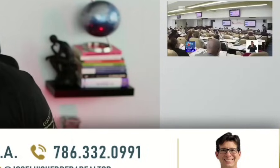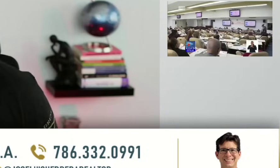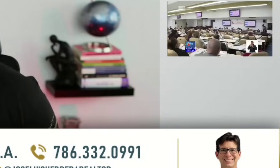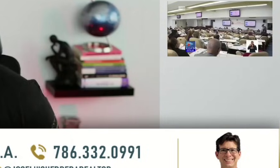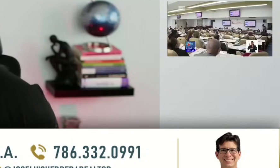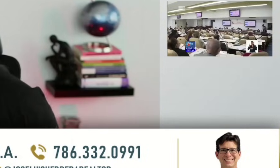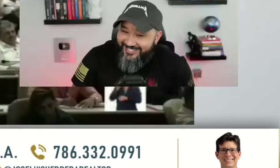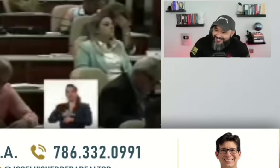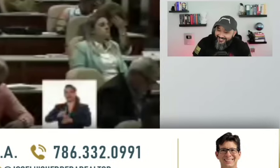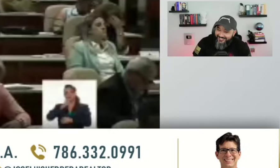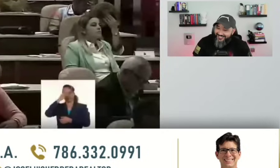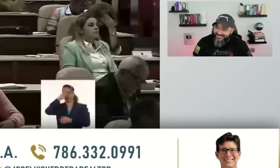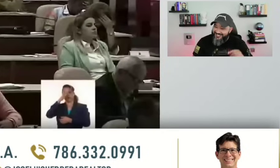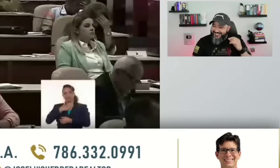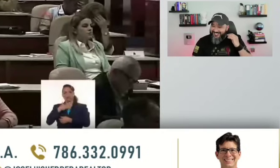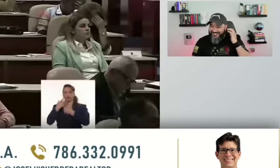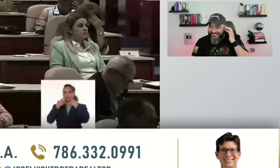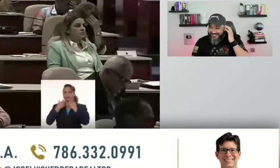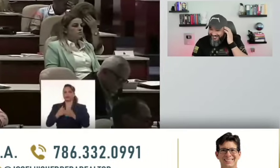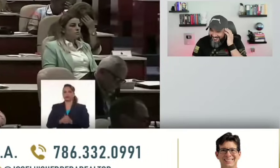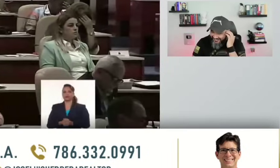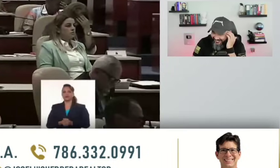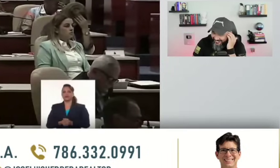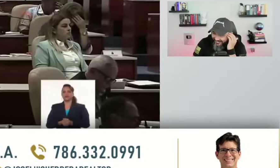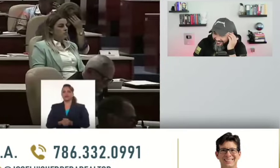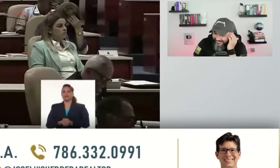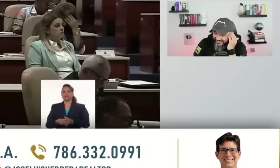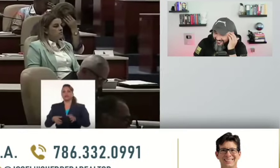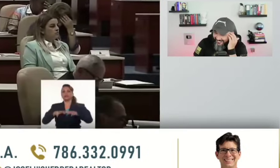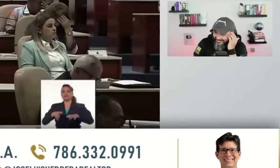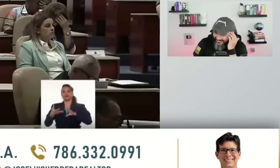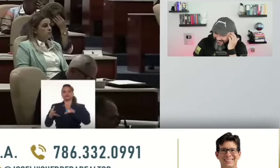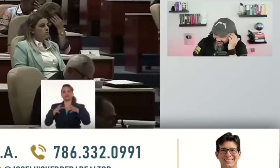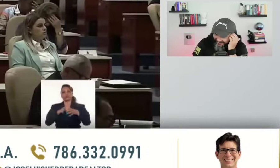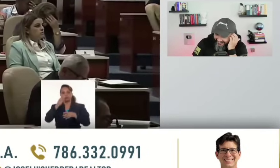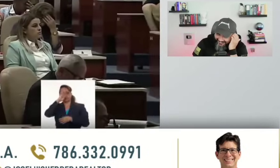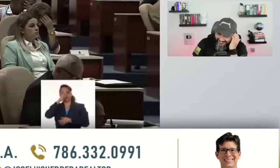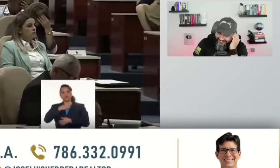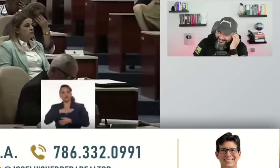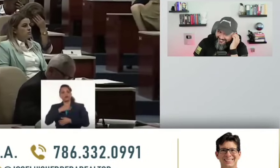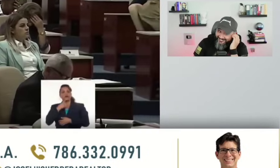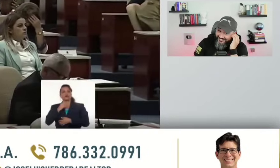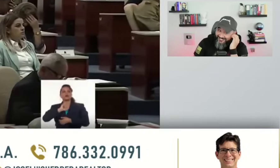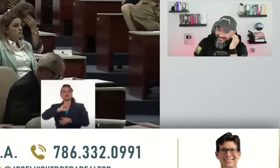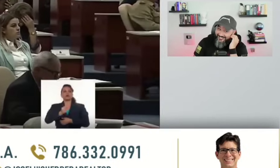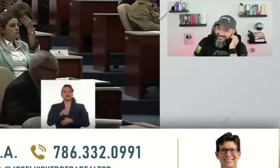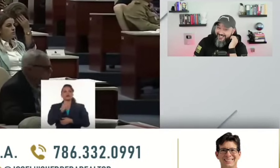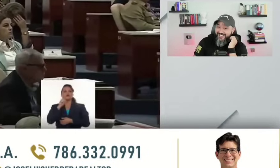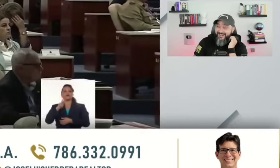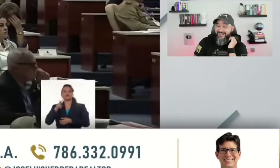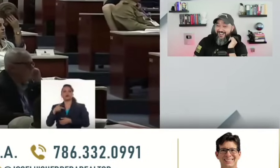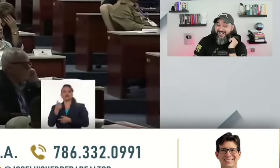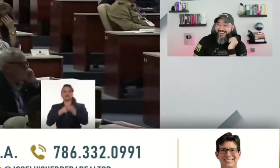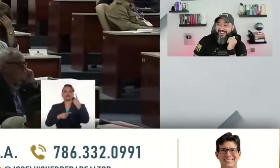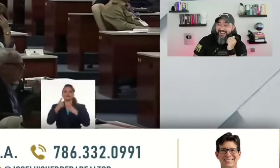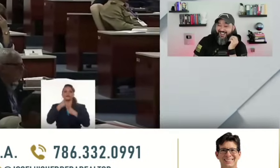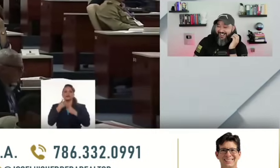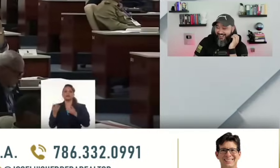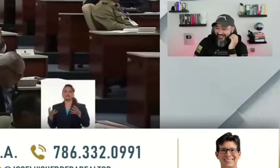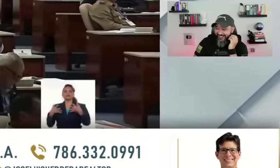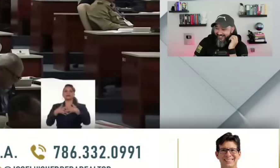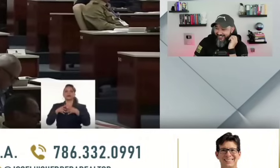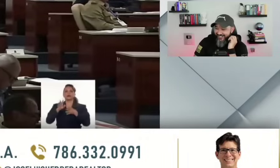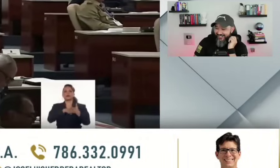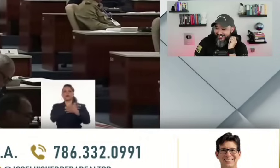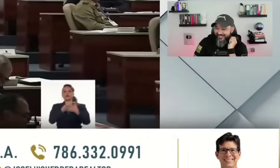y social del país la compleja situación de la nación impone el reto de Buscar soluciones que se correspondan con el modelo socialista de